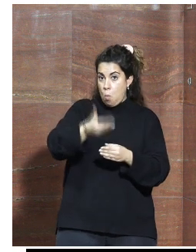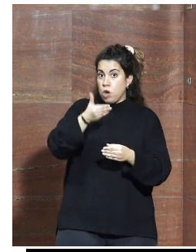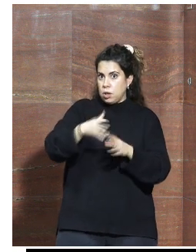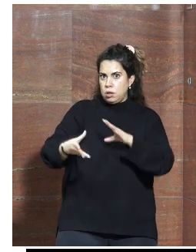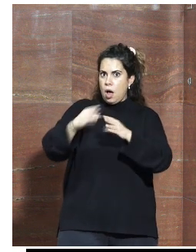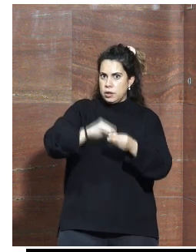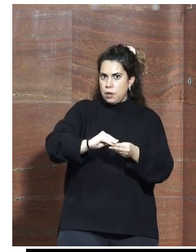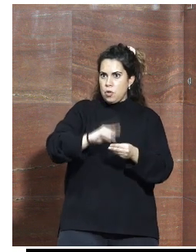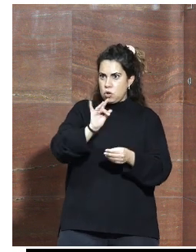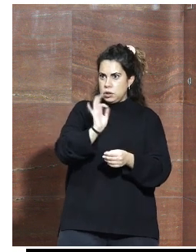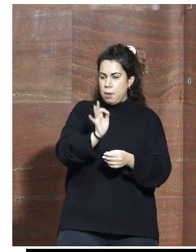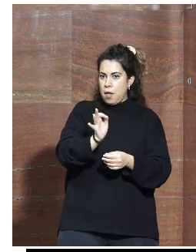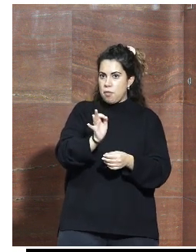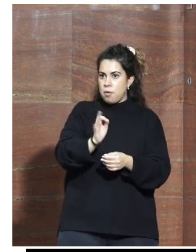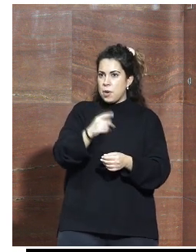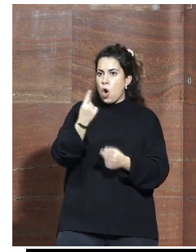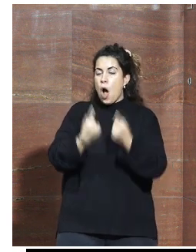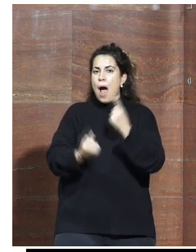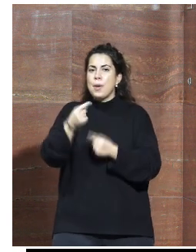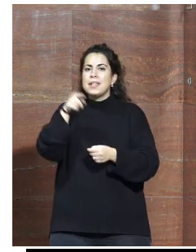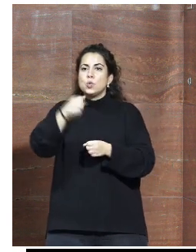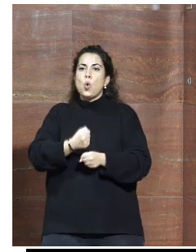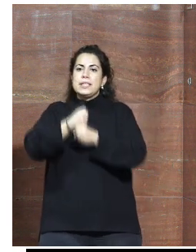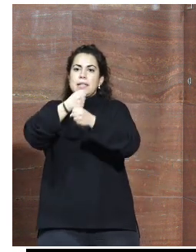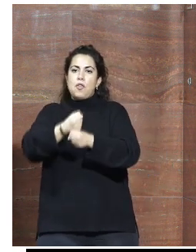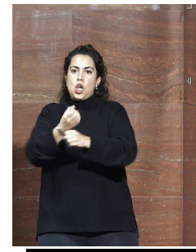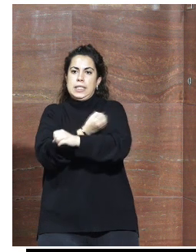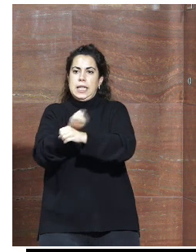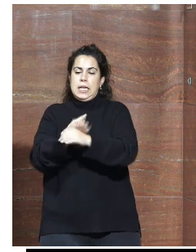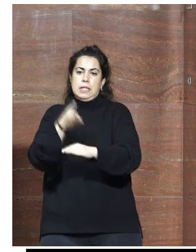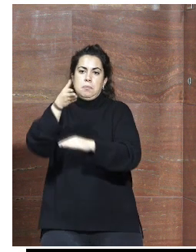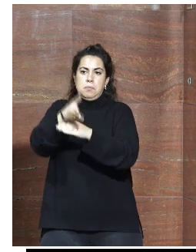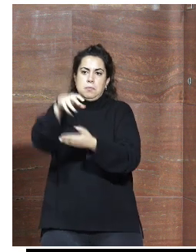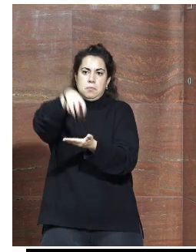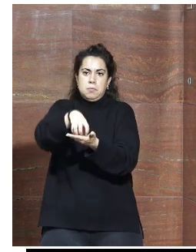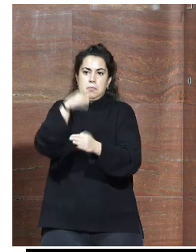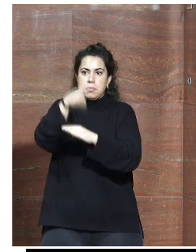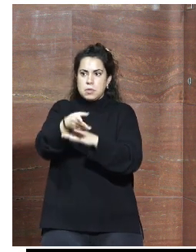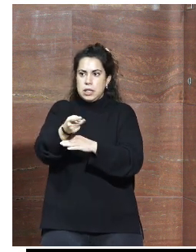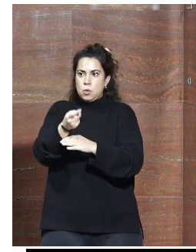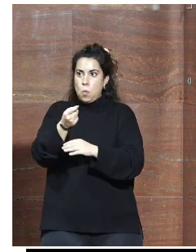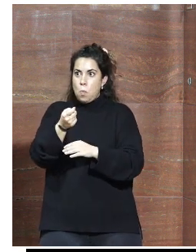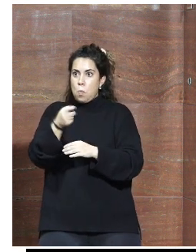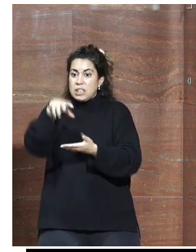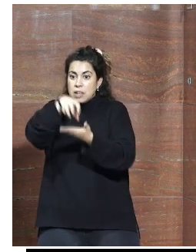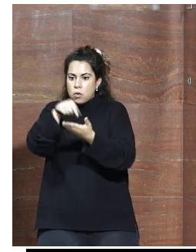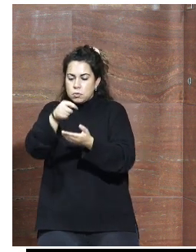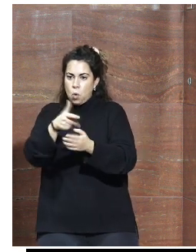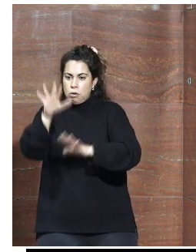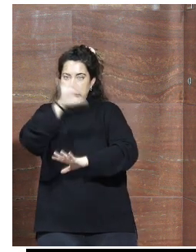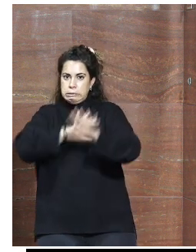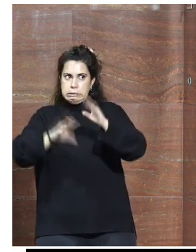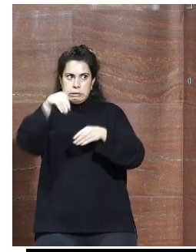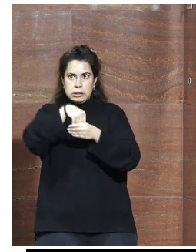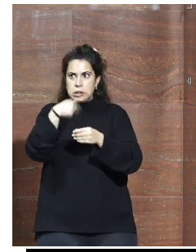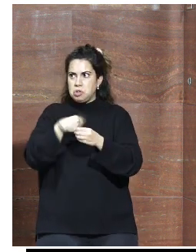veces que te vas a estaciones de tren, por ejemplo, que en cuanto son un poco complejas, pues no sabes dónde tienes que